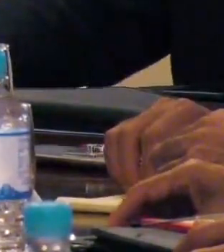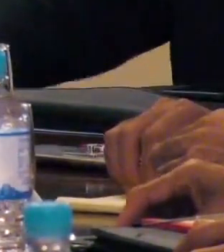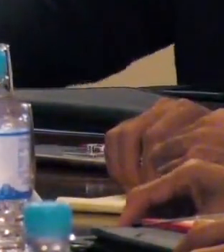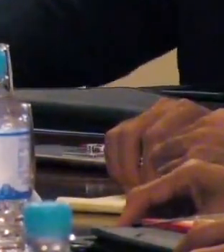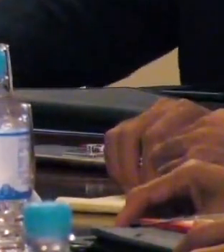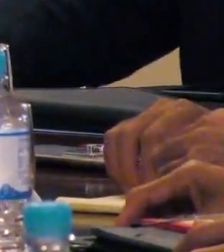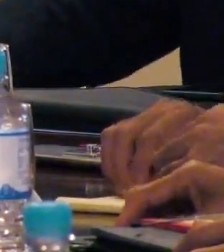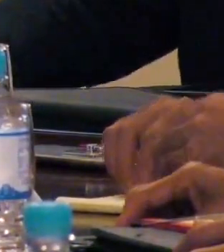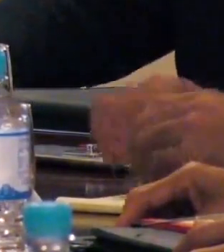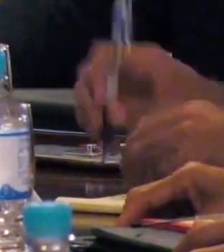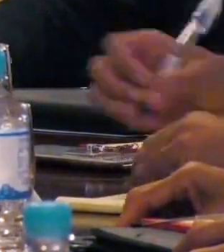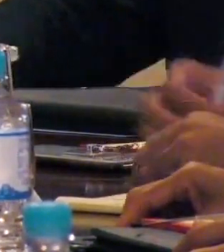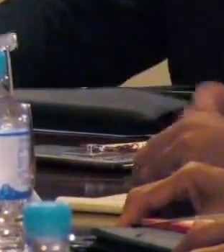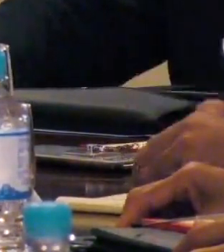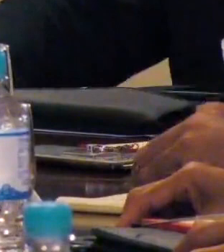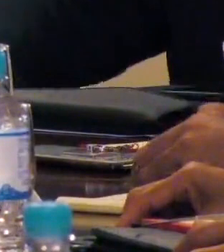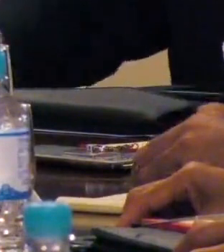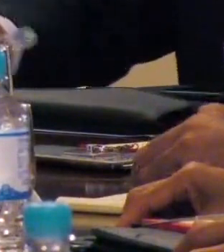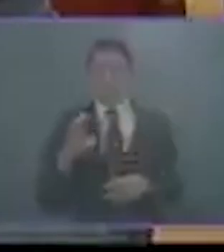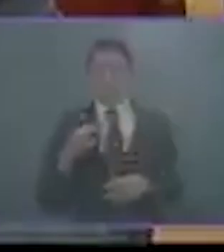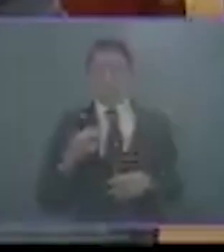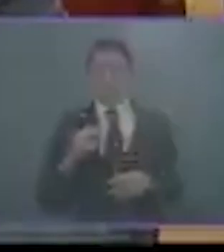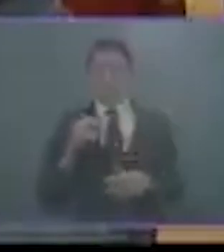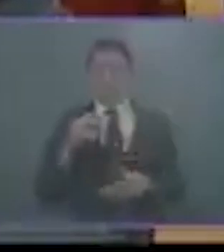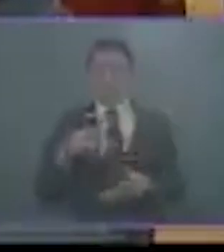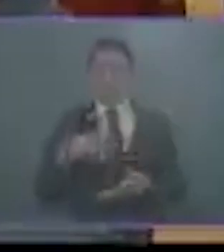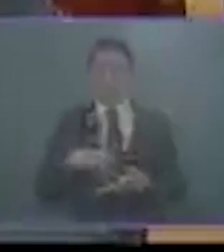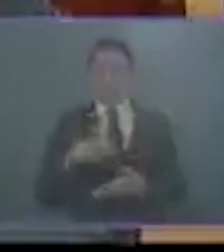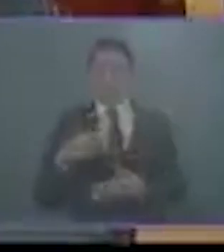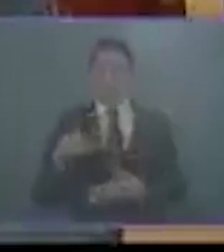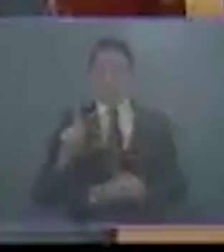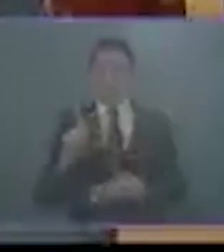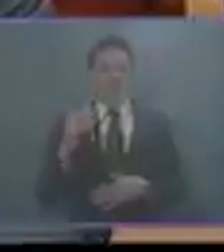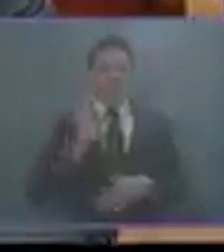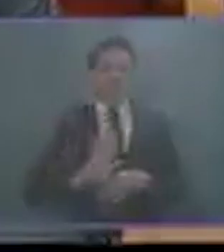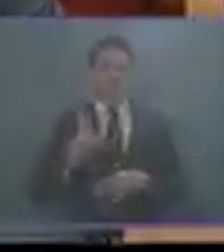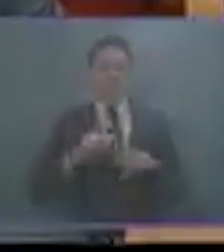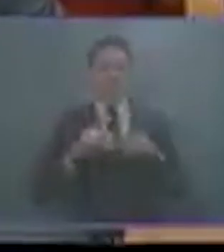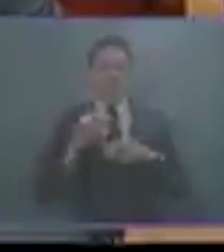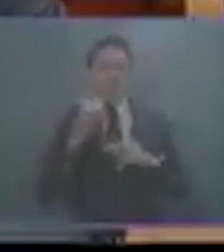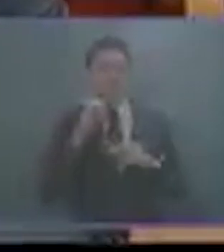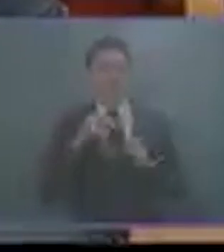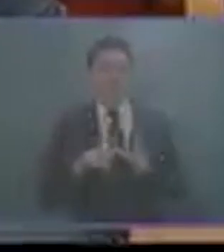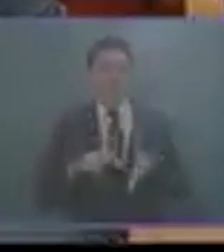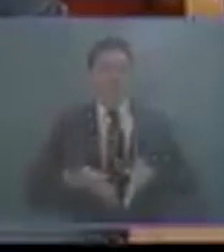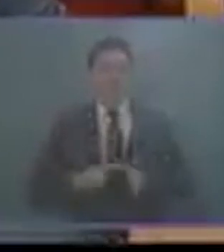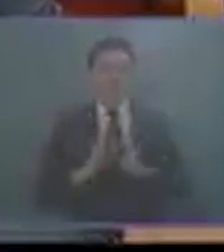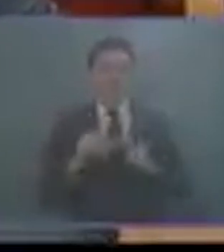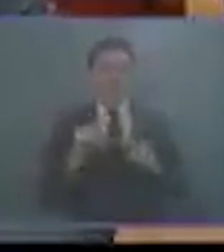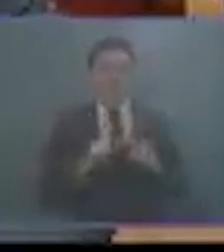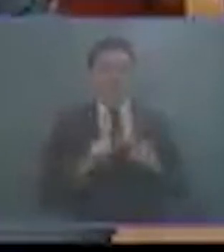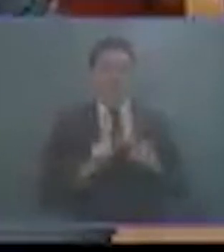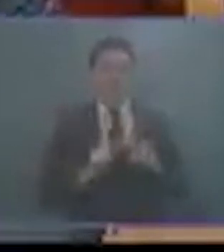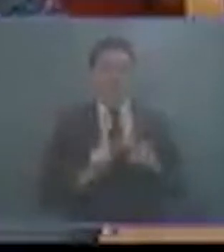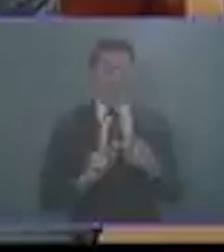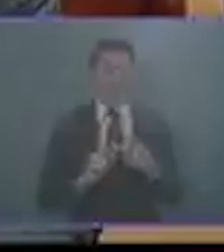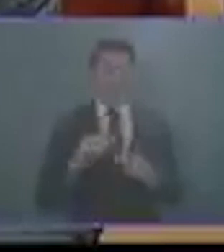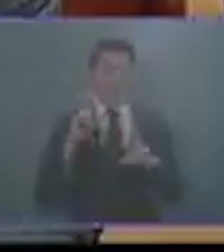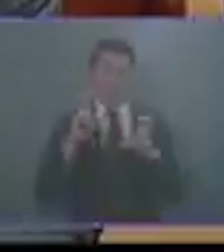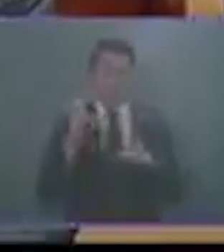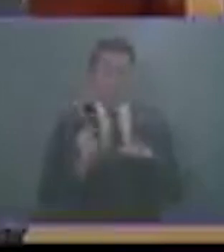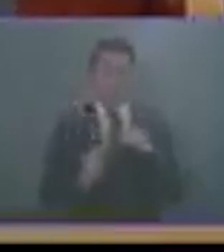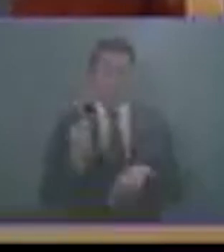para un megatec en Apopa que nunca se construyó, para señalizar calles, para inyectar recursos a la